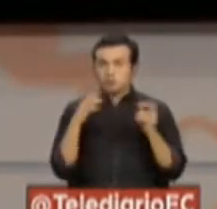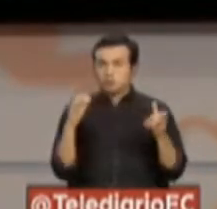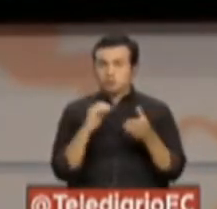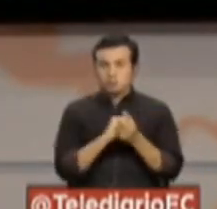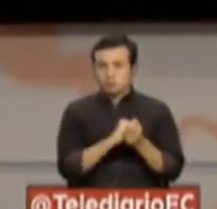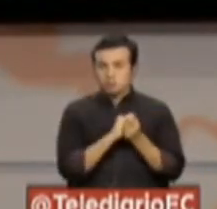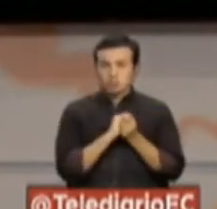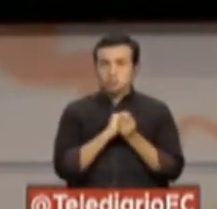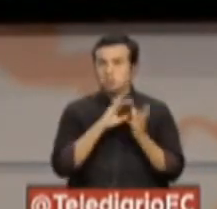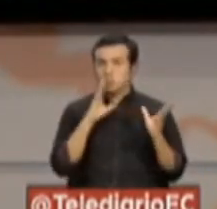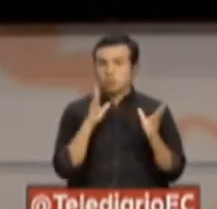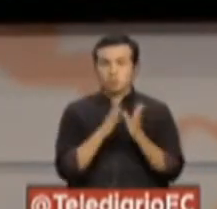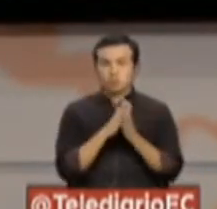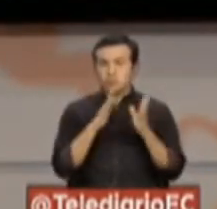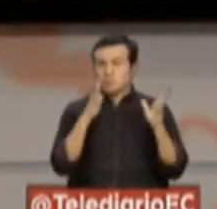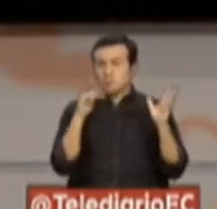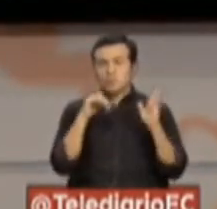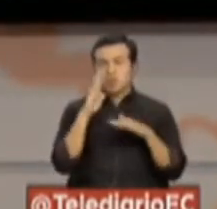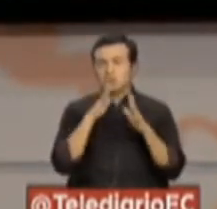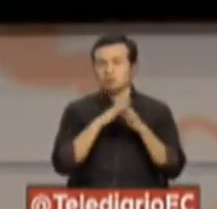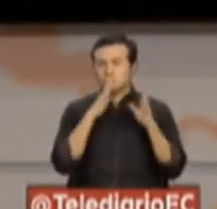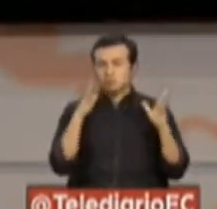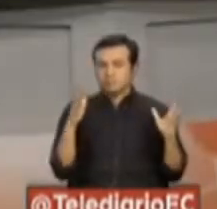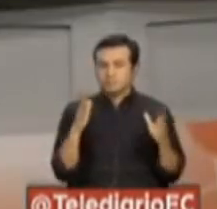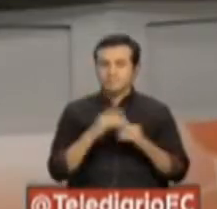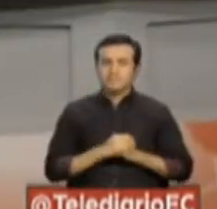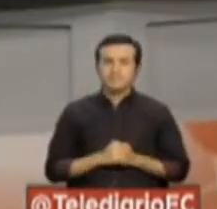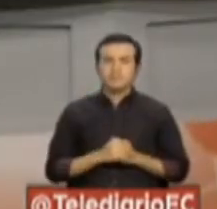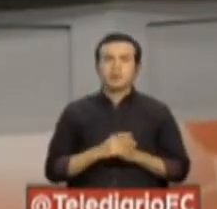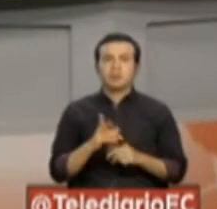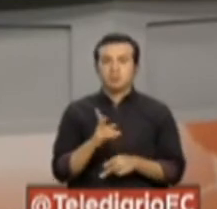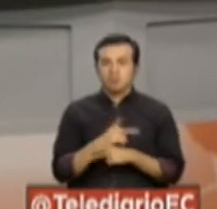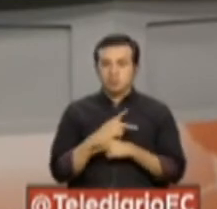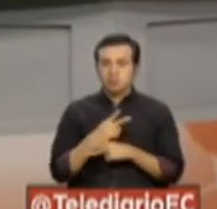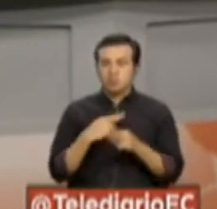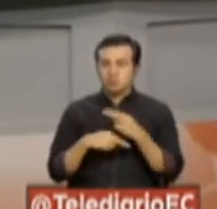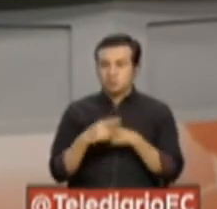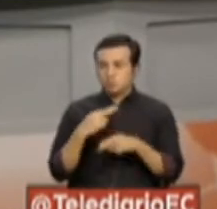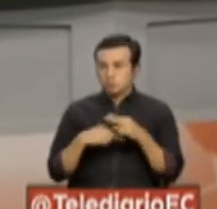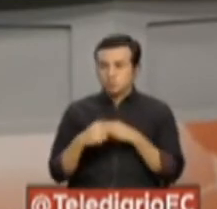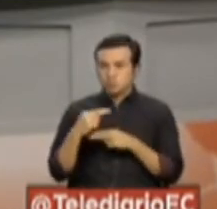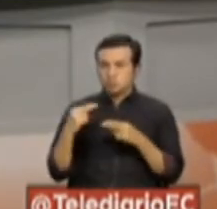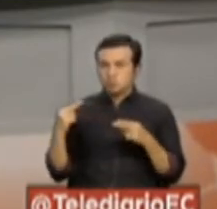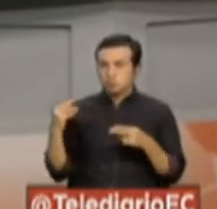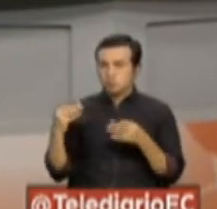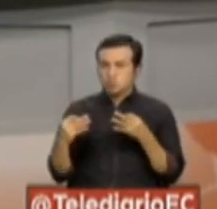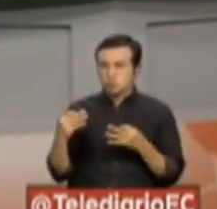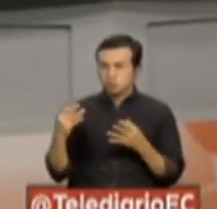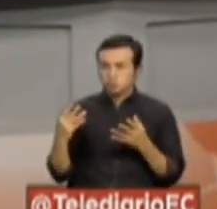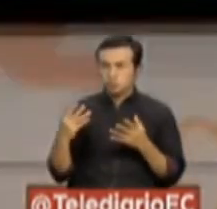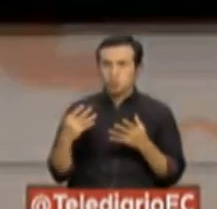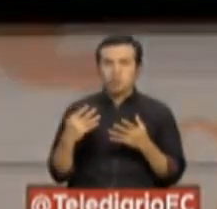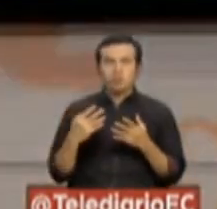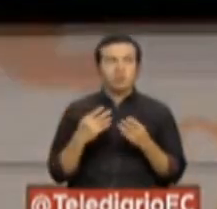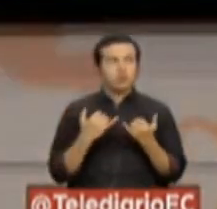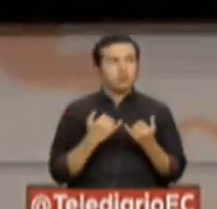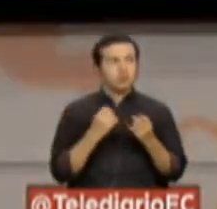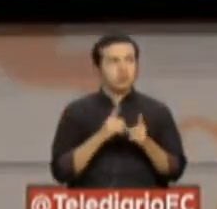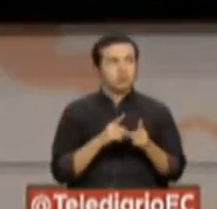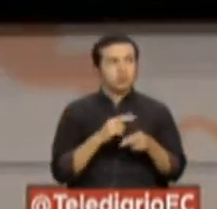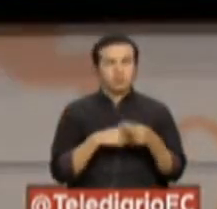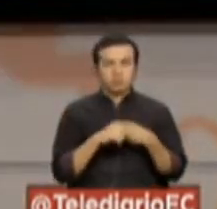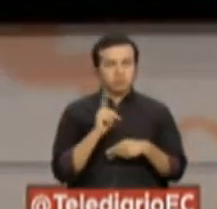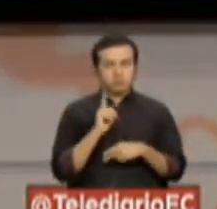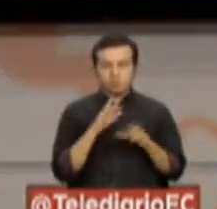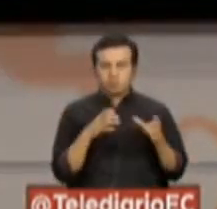y solidaria como tal es un universo muchísimo más amplio. ¿Esto incluye a los productores de comercio justo? El número que le acabo de decir,